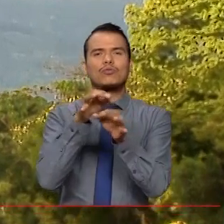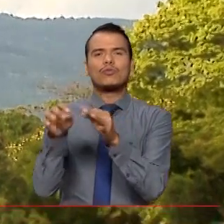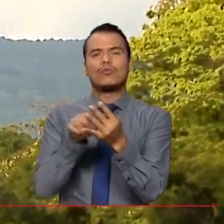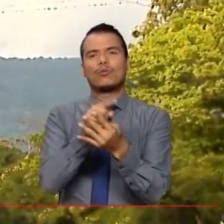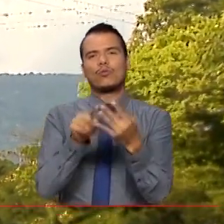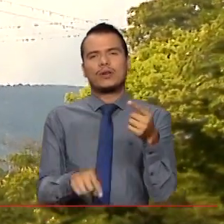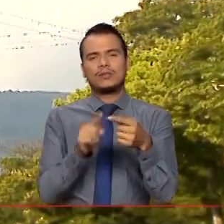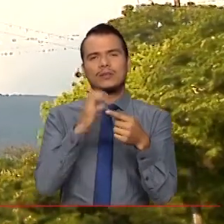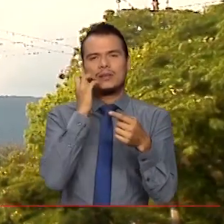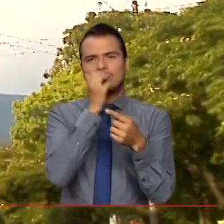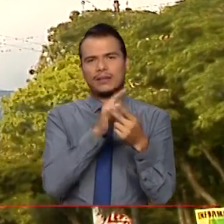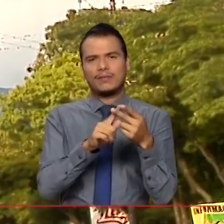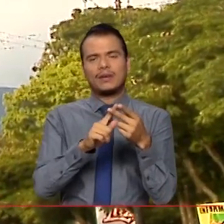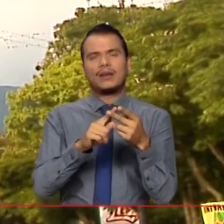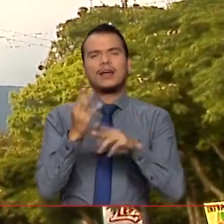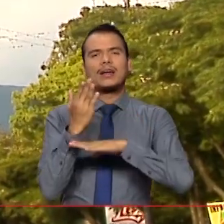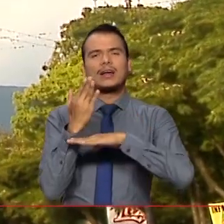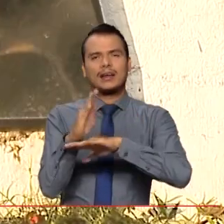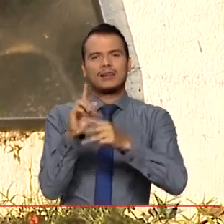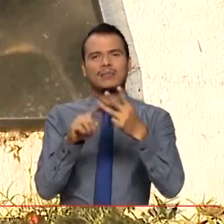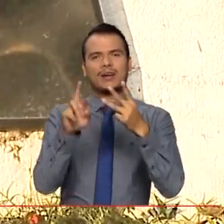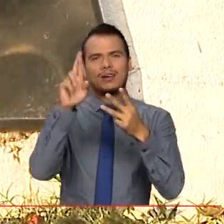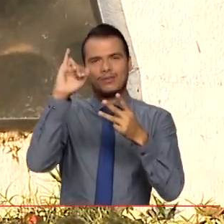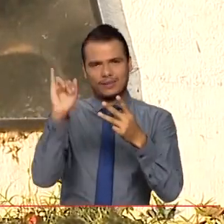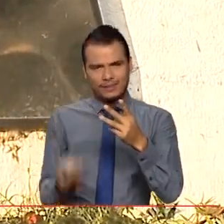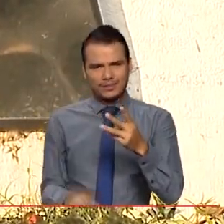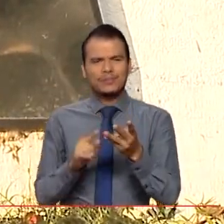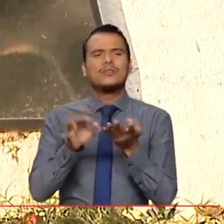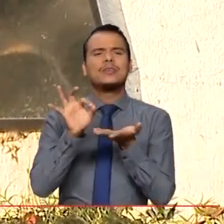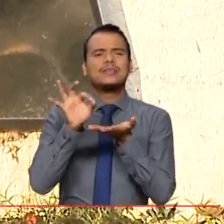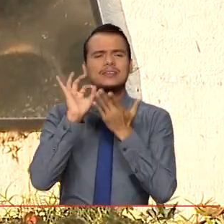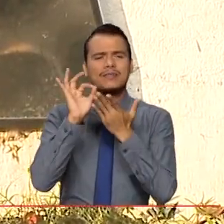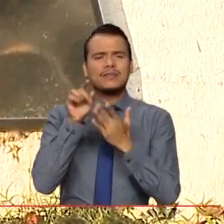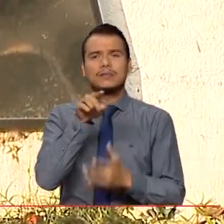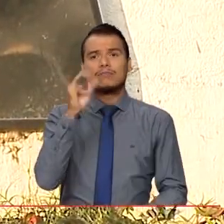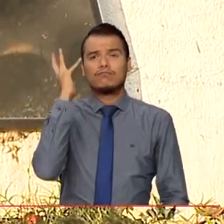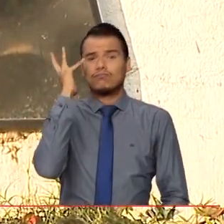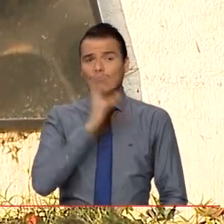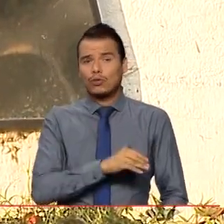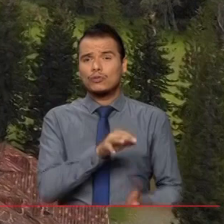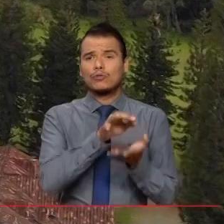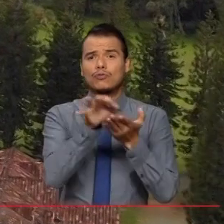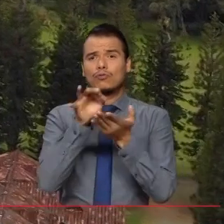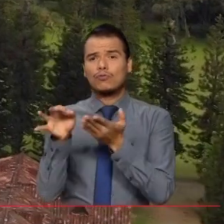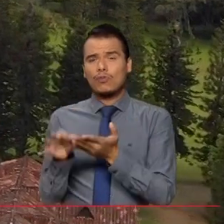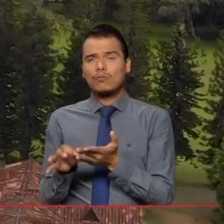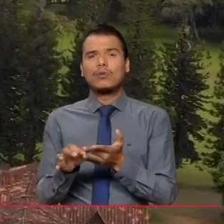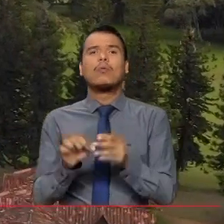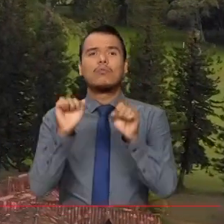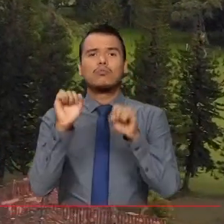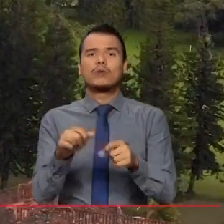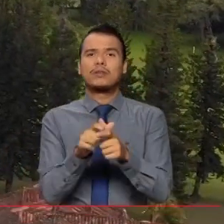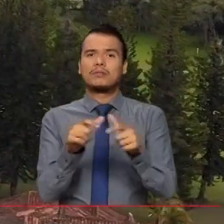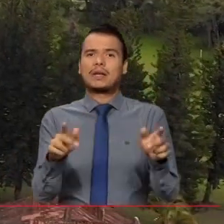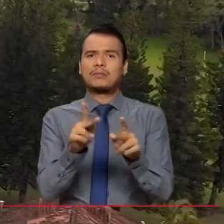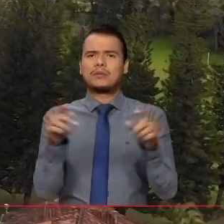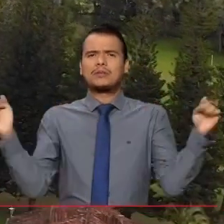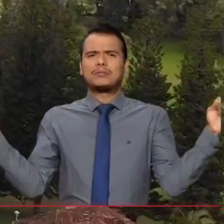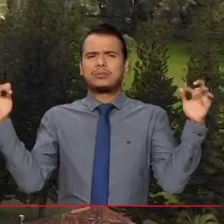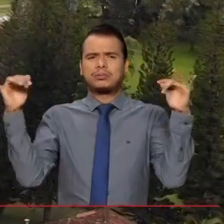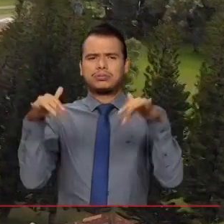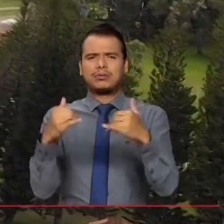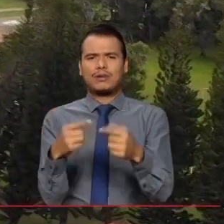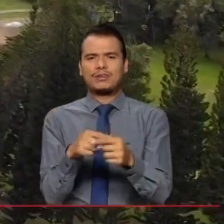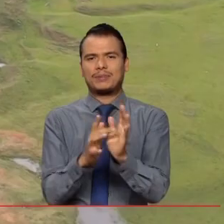Darién, Roldanillo y Sevilla, municipios de gran belleza arquitectónica y paisajística, se alistan para recibir a miles de visitantes y de